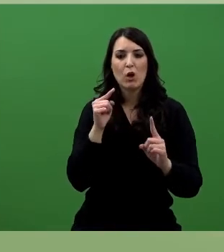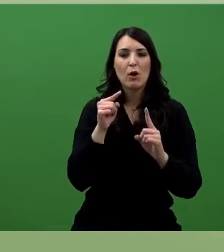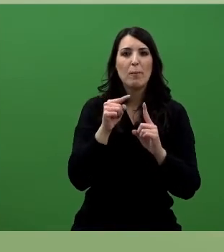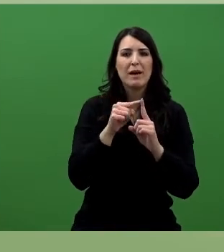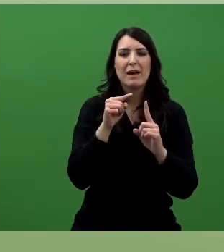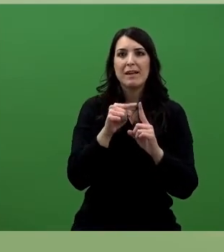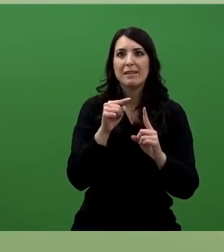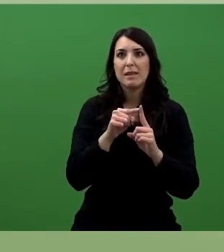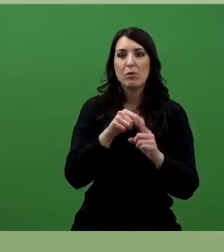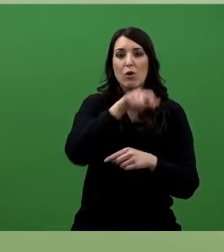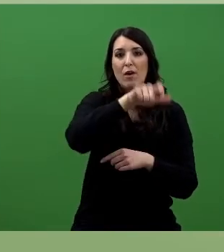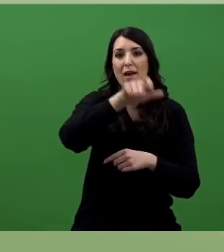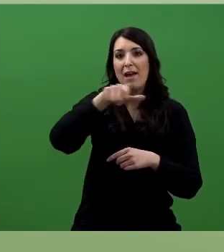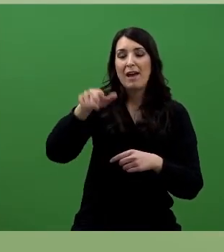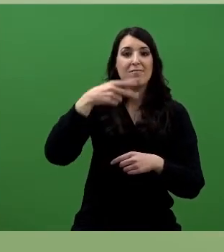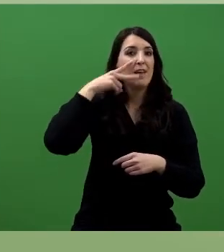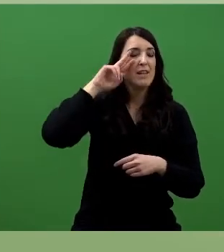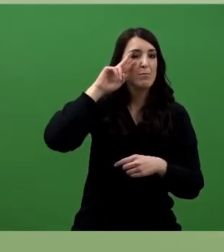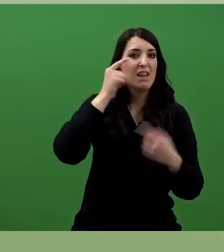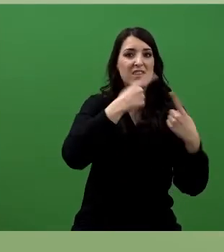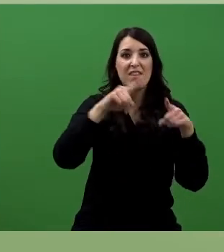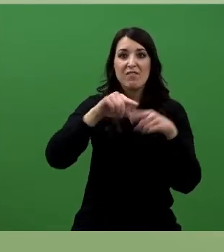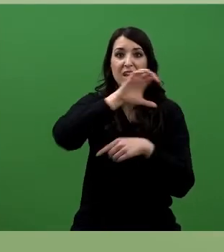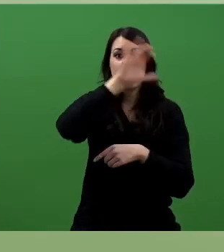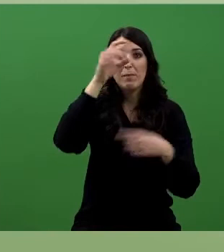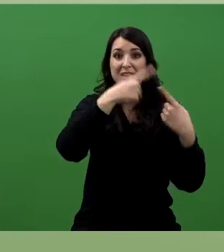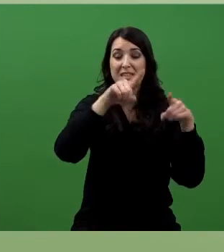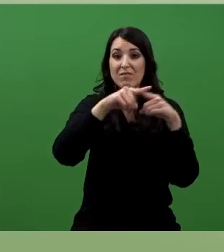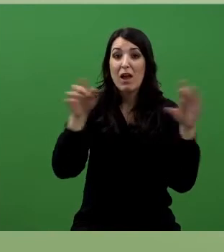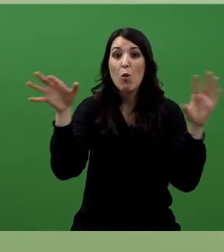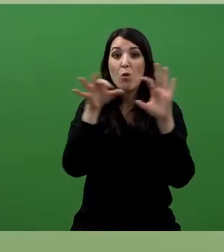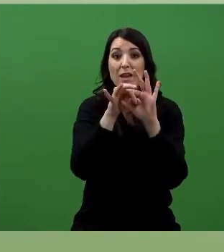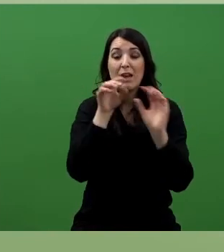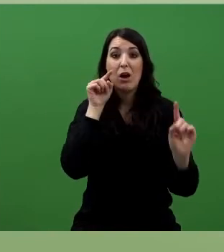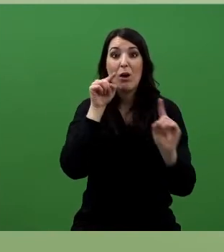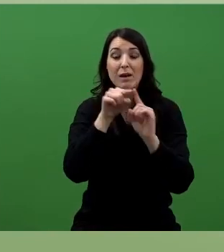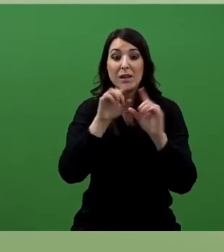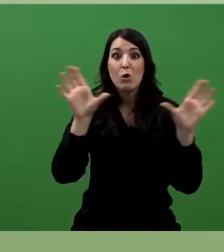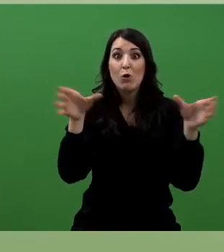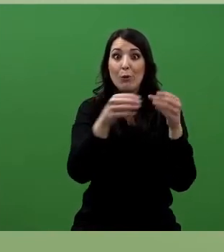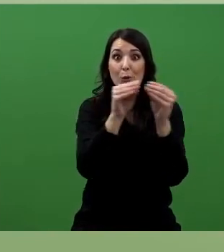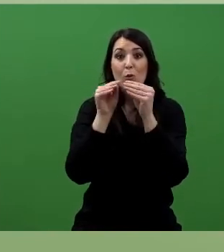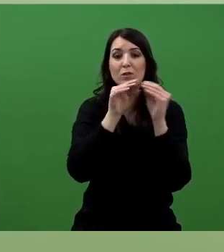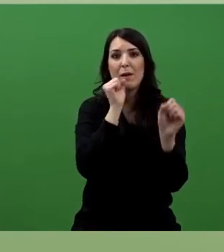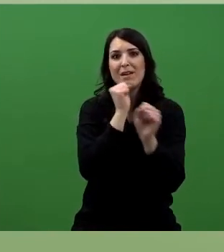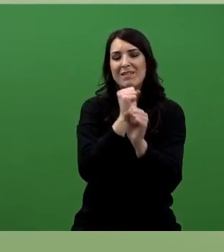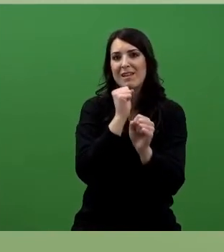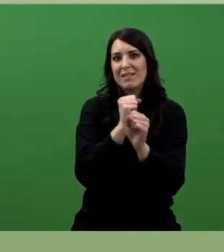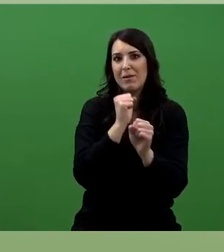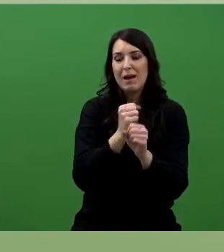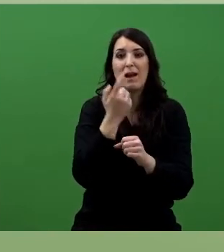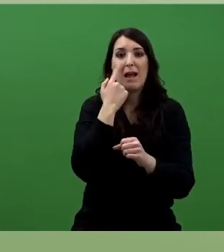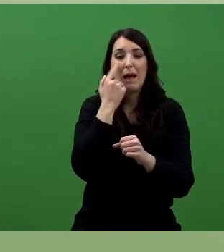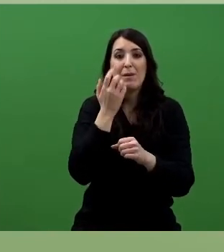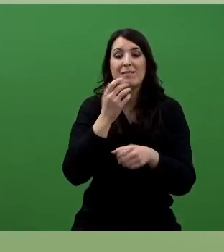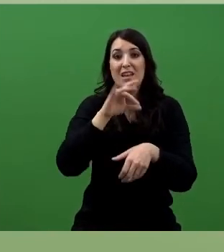unir gente de distintos expertise, de distintos países, para trabajar conjuntamente en identificar si realmente un gen causa la